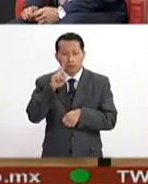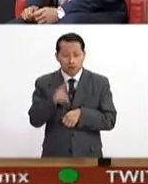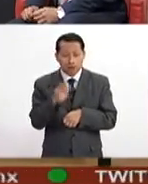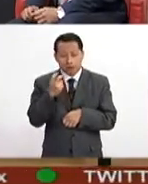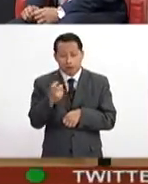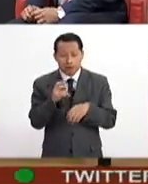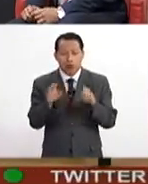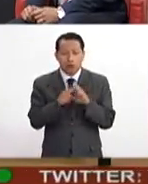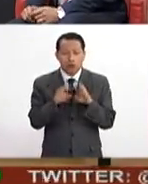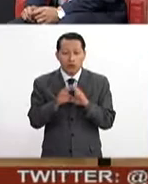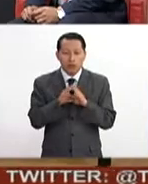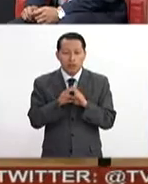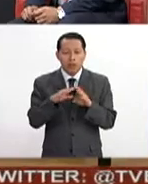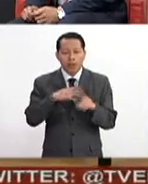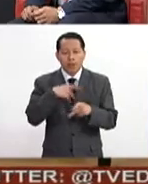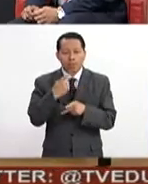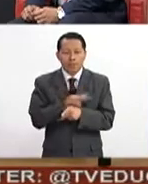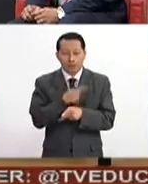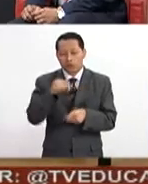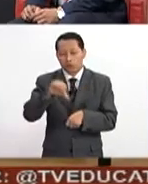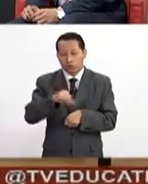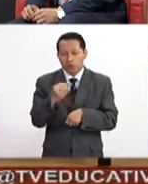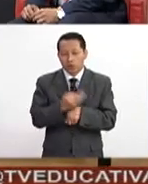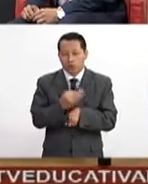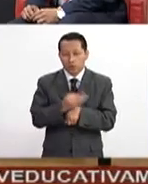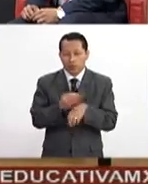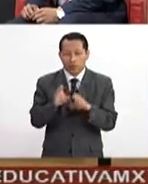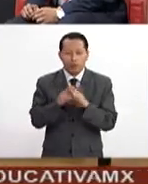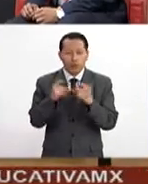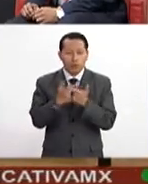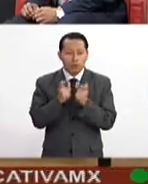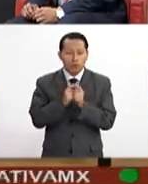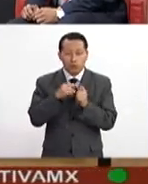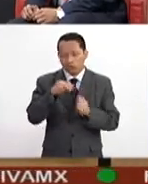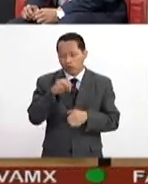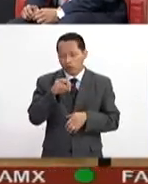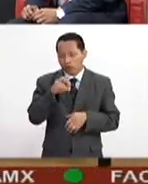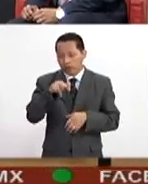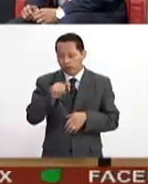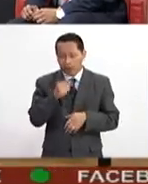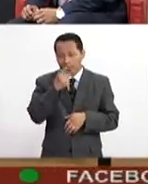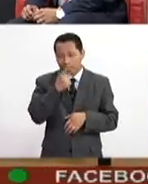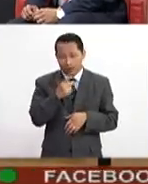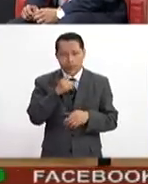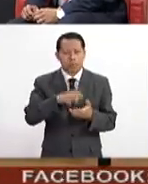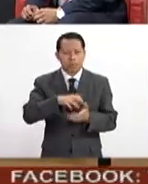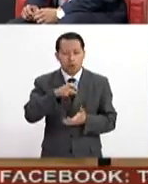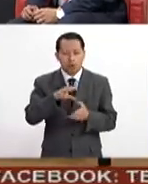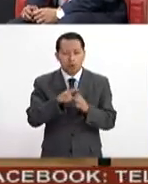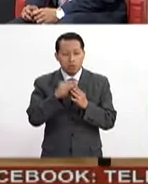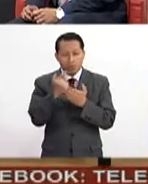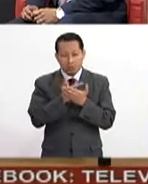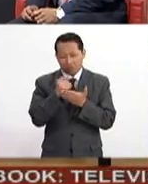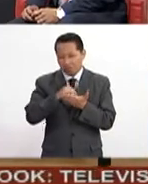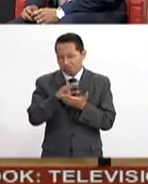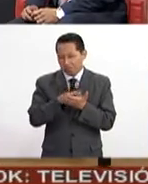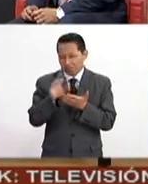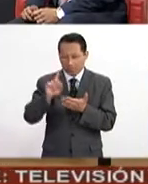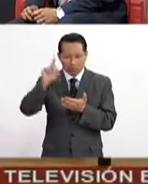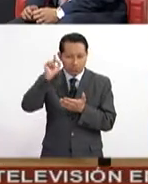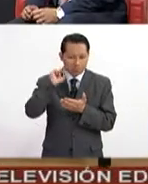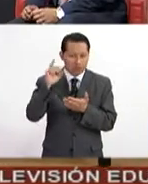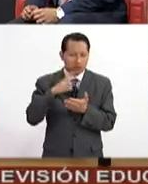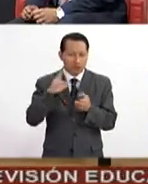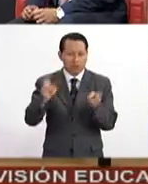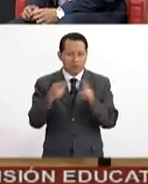así, lo que está pasando hoy, digamos, con un partido como Morena, que diría en la mayor parte de las mediciones, lo acaba de publicar el domingo apenas